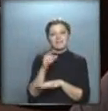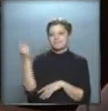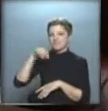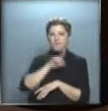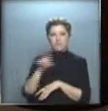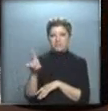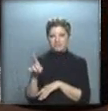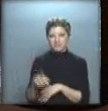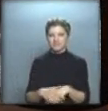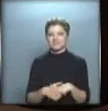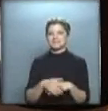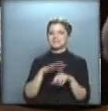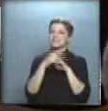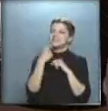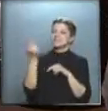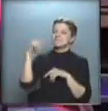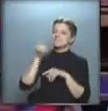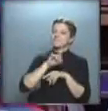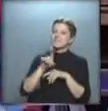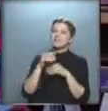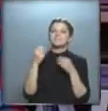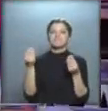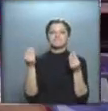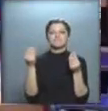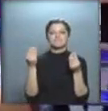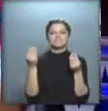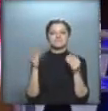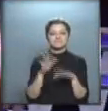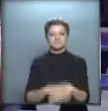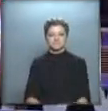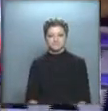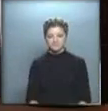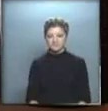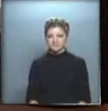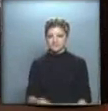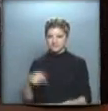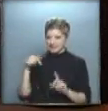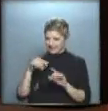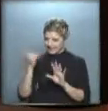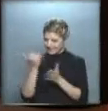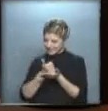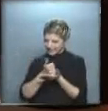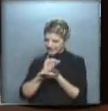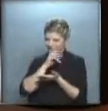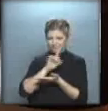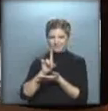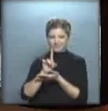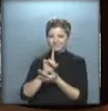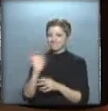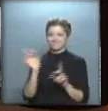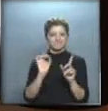No vino. Ah, no está acá. Qué miedosa que es, se rubó. ¿Está acá o no está acá? No está acá.